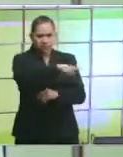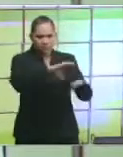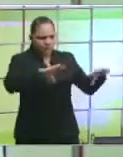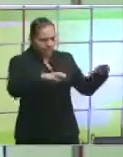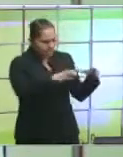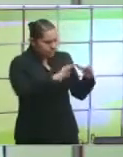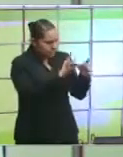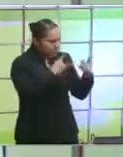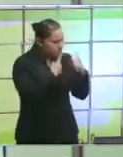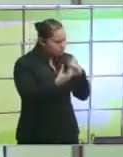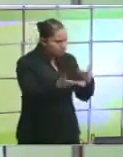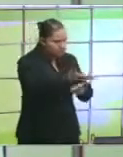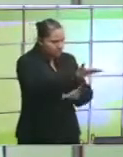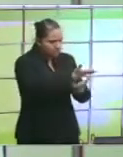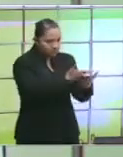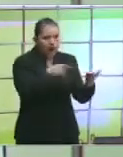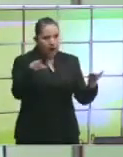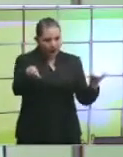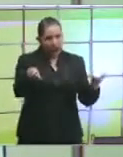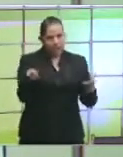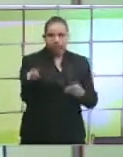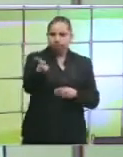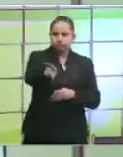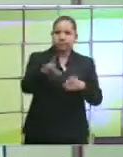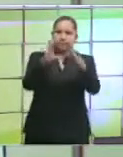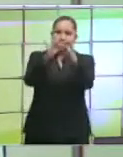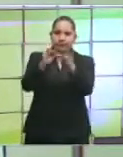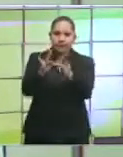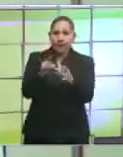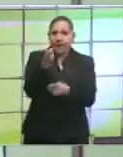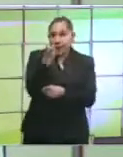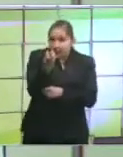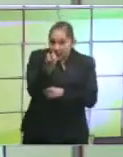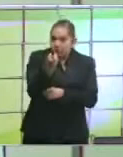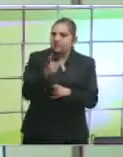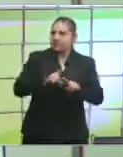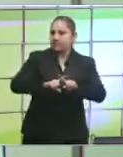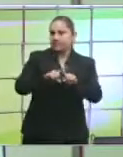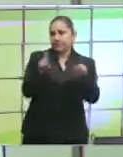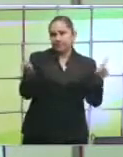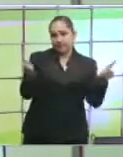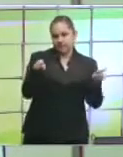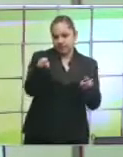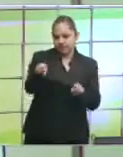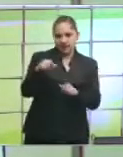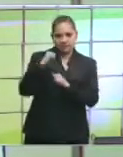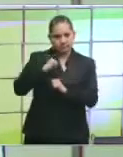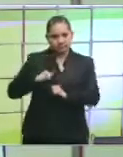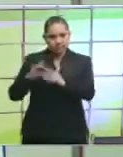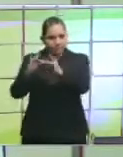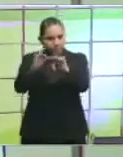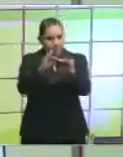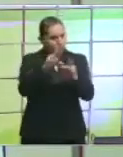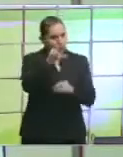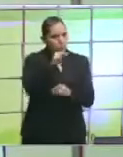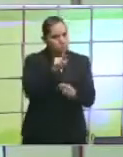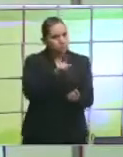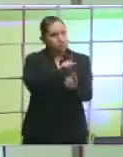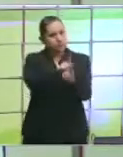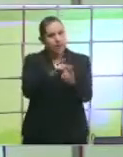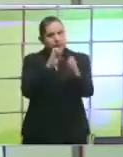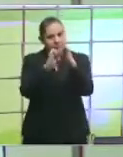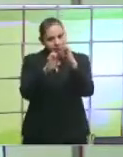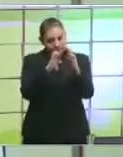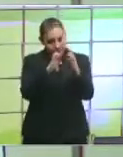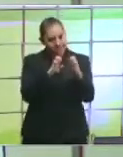decir en la sala pero sí me parece que hay una diferencia entre dar entrevistas como tal y generar una condición insisto que le voy a llamar así